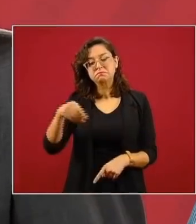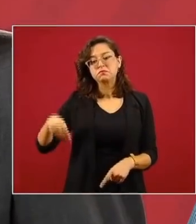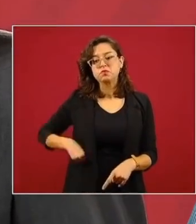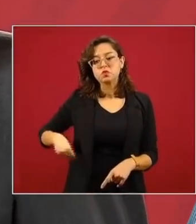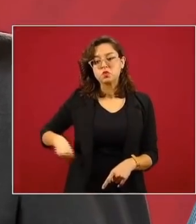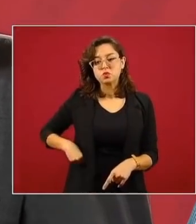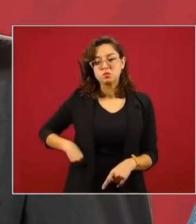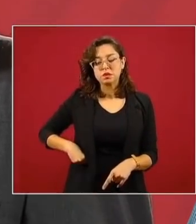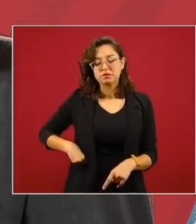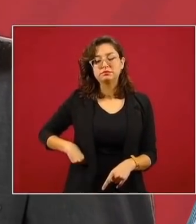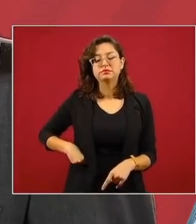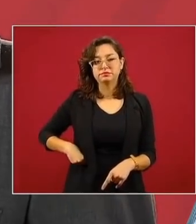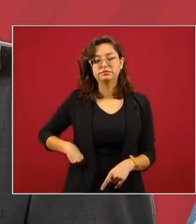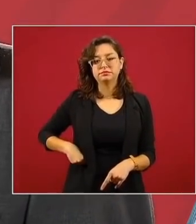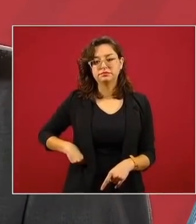y